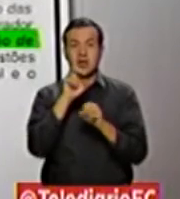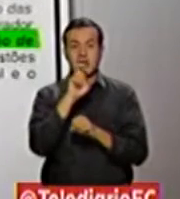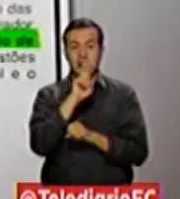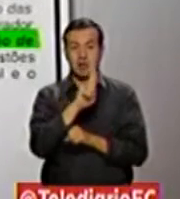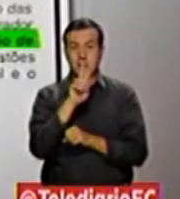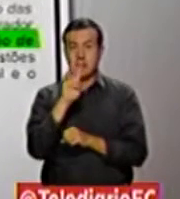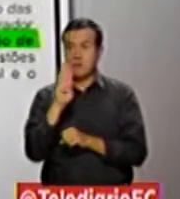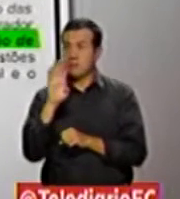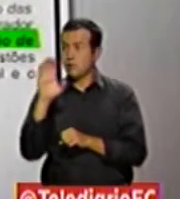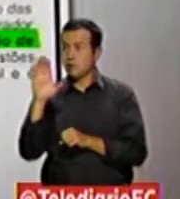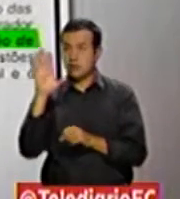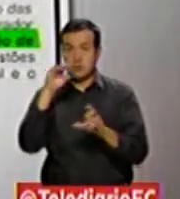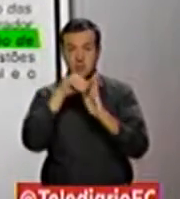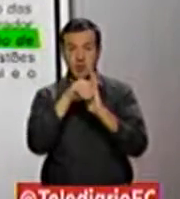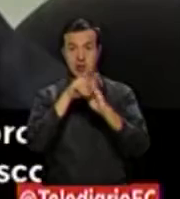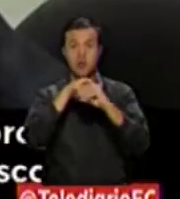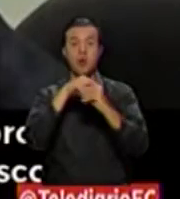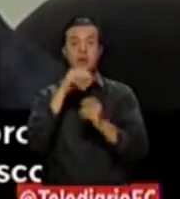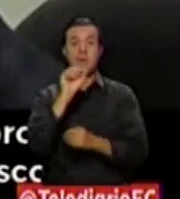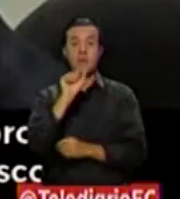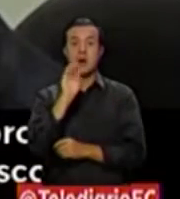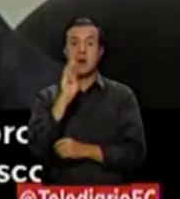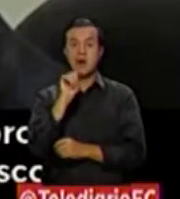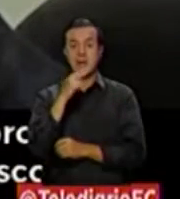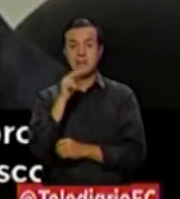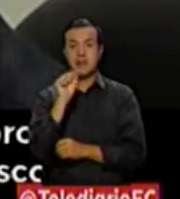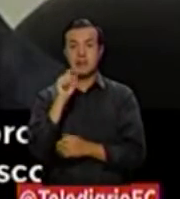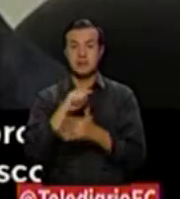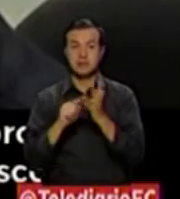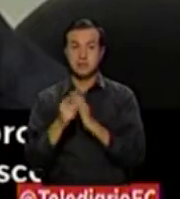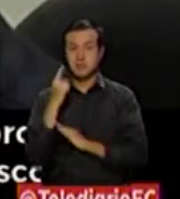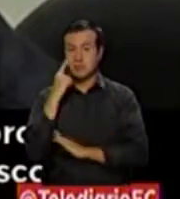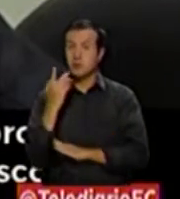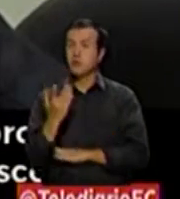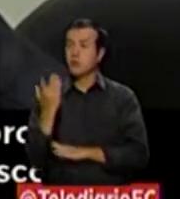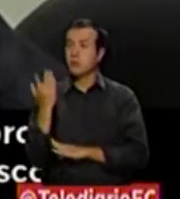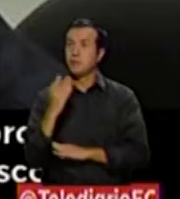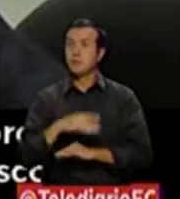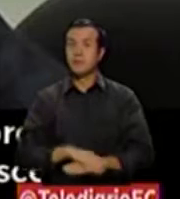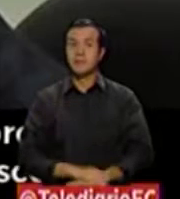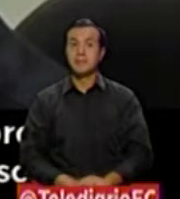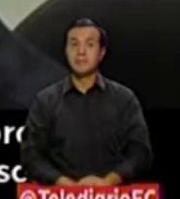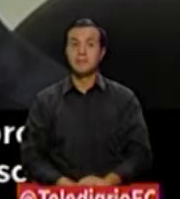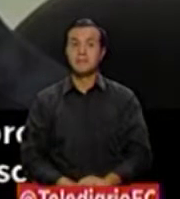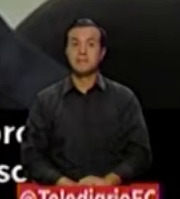Royal Bank, ambos en Bahamas. Eso aproximadamente en